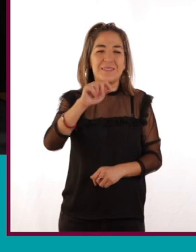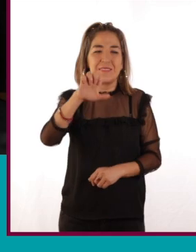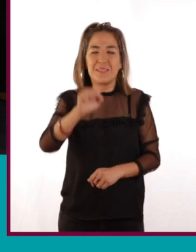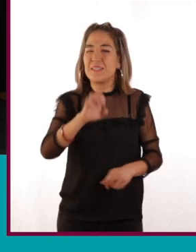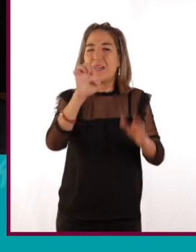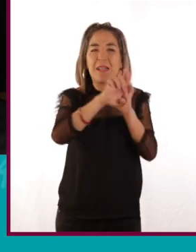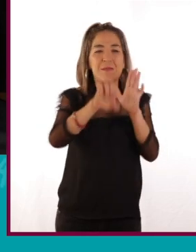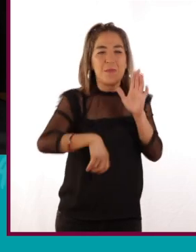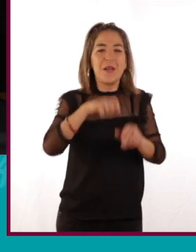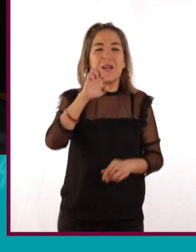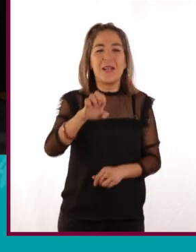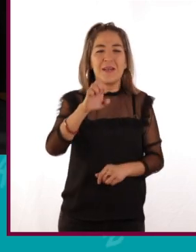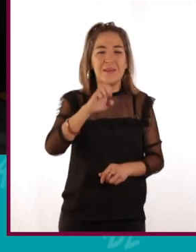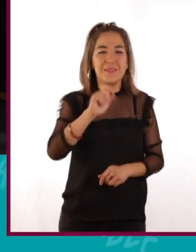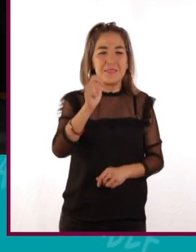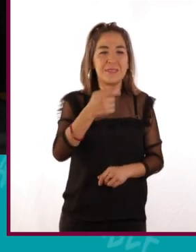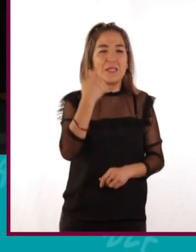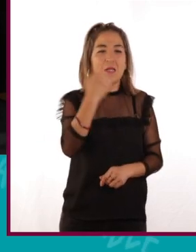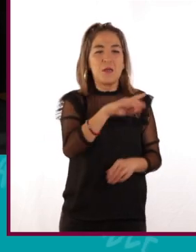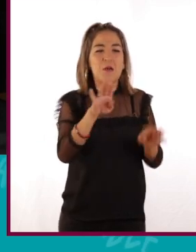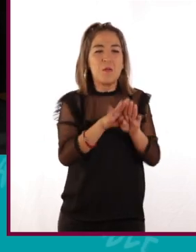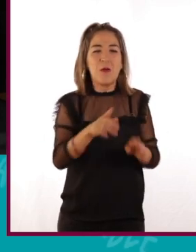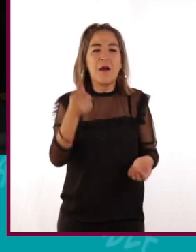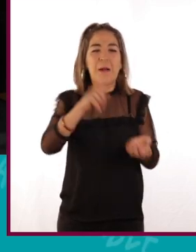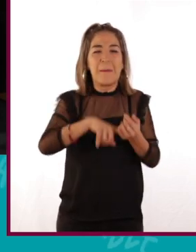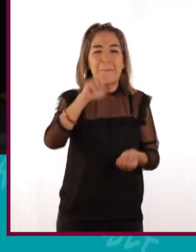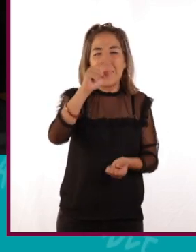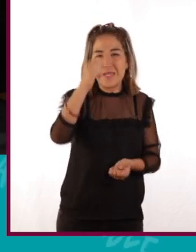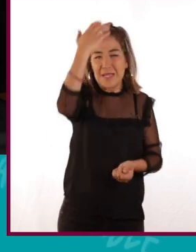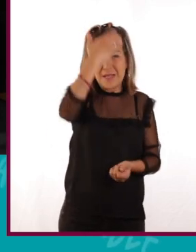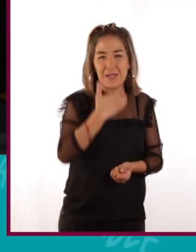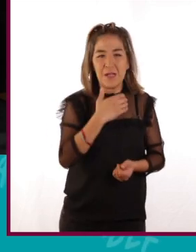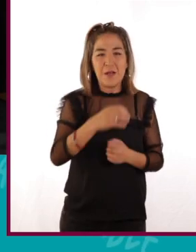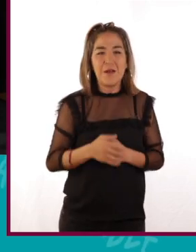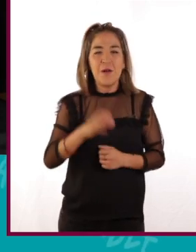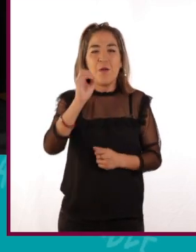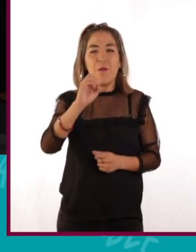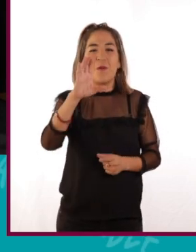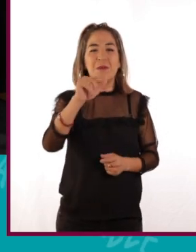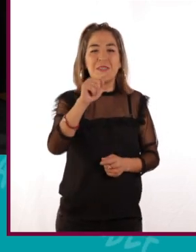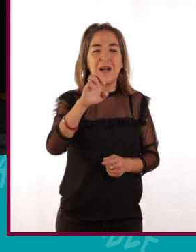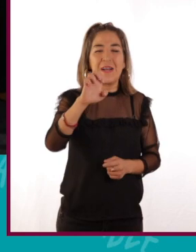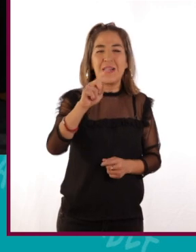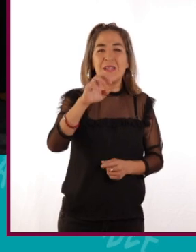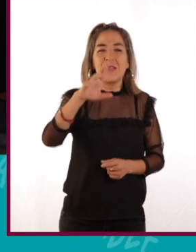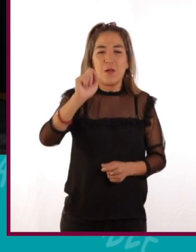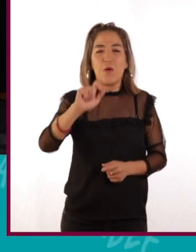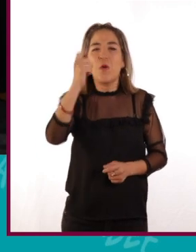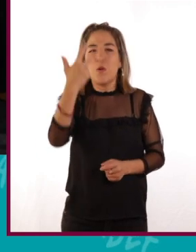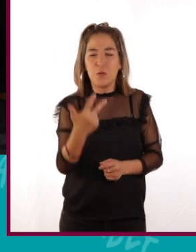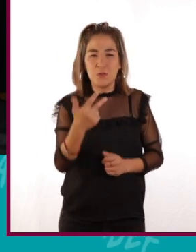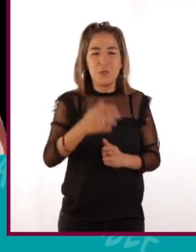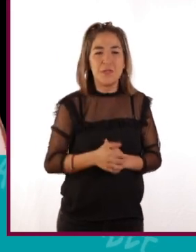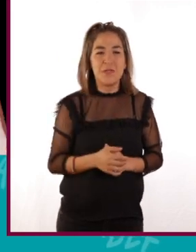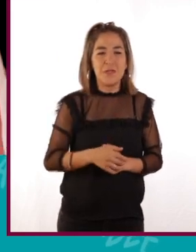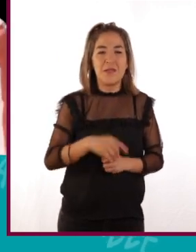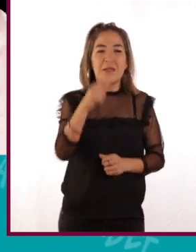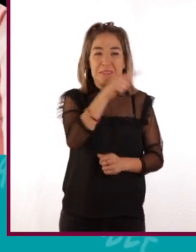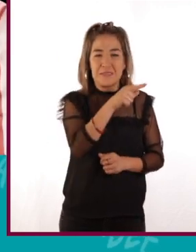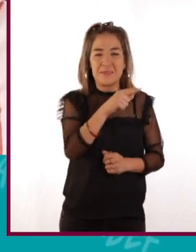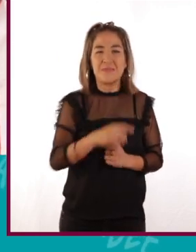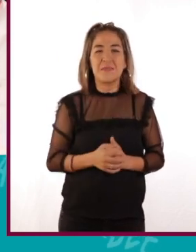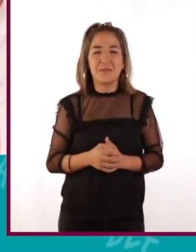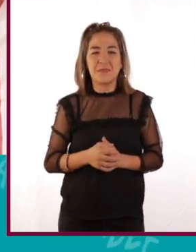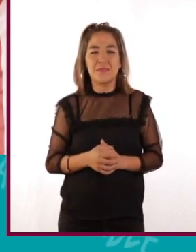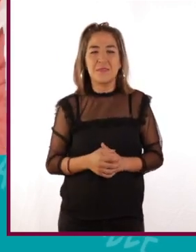aristas. Por ejemplo, el icosaedro tiene 20 caras, pero el octaedro tiene 8. O